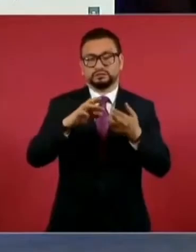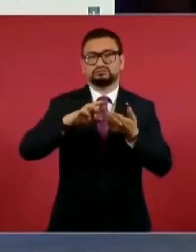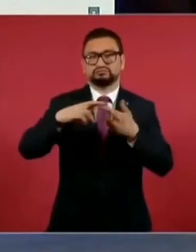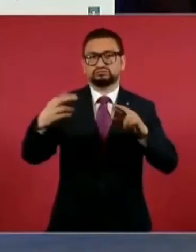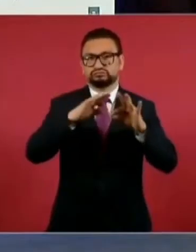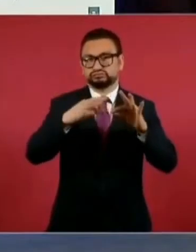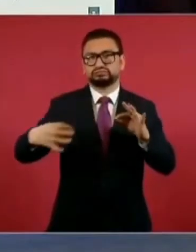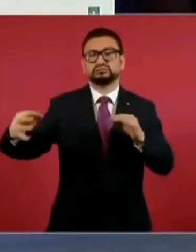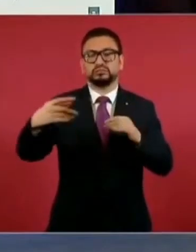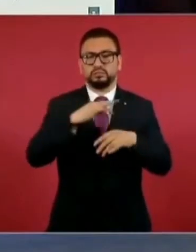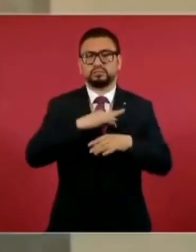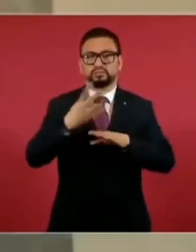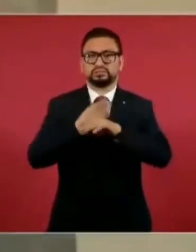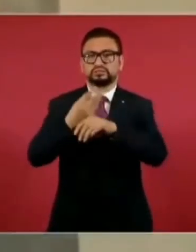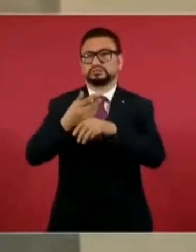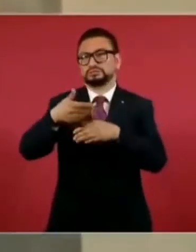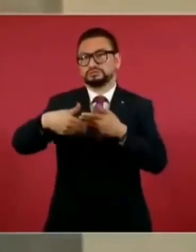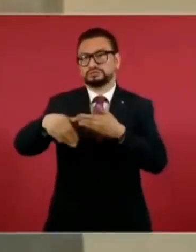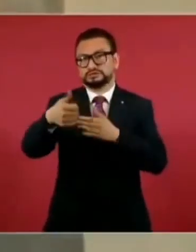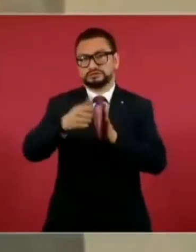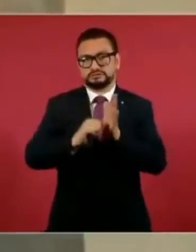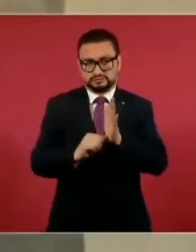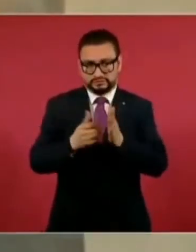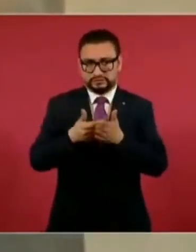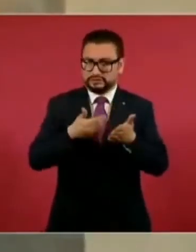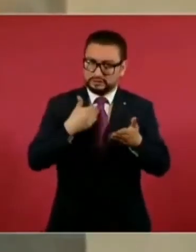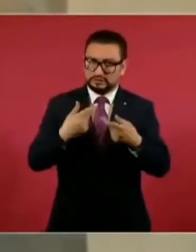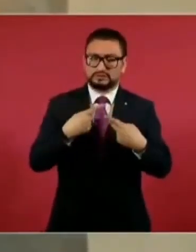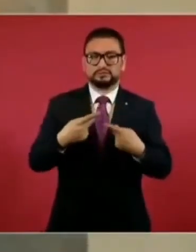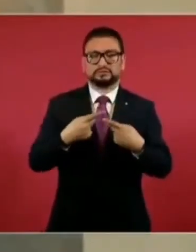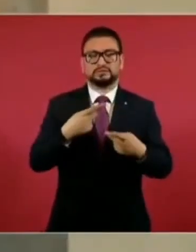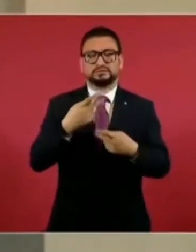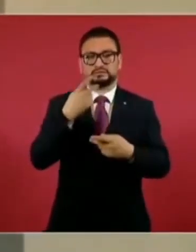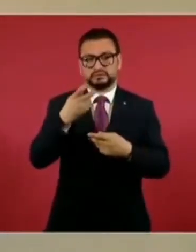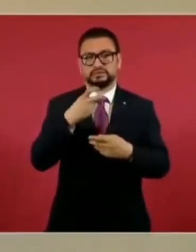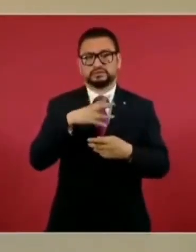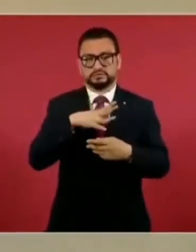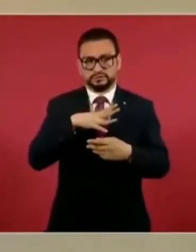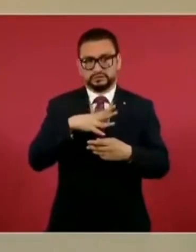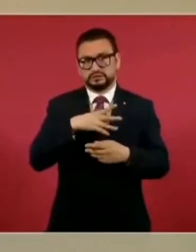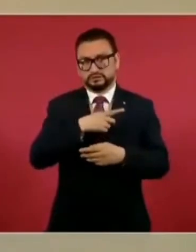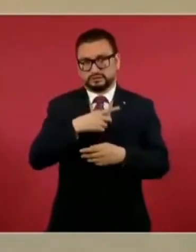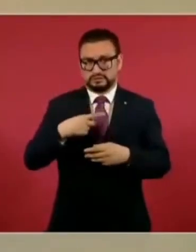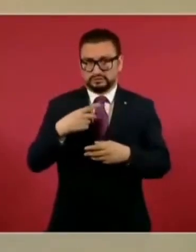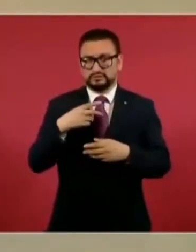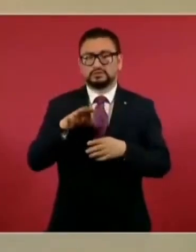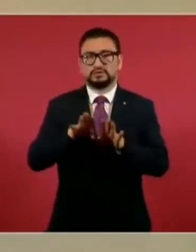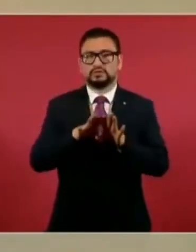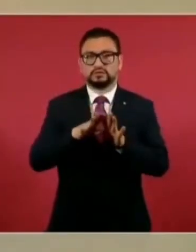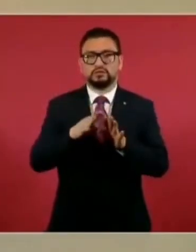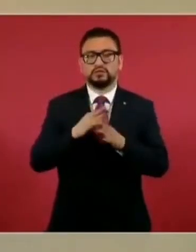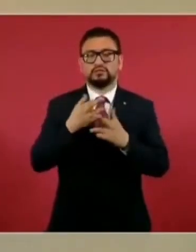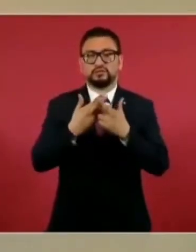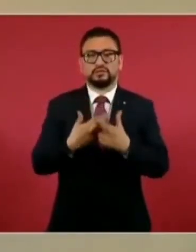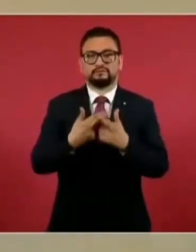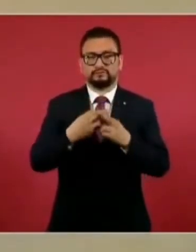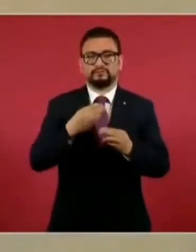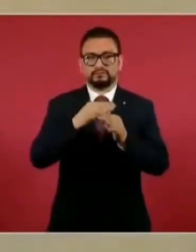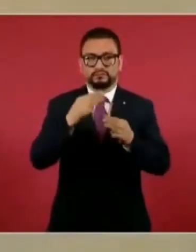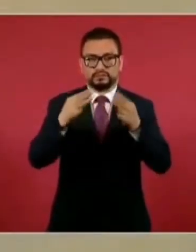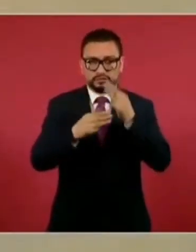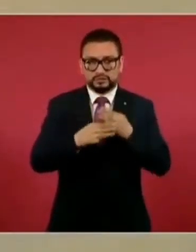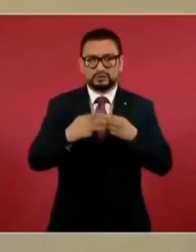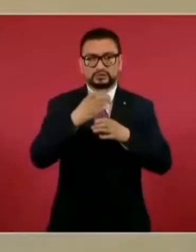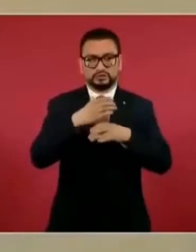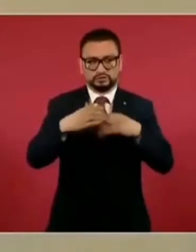se requiera dentro de 6 meses. Entonces hay que estar preparado y hay que tener para eso también abastecimiento, materiales,